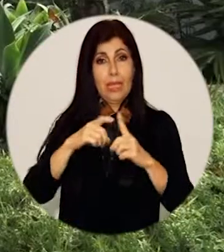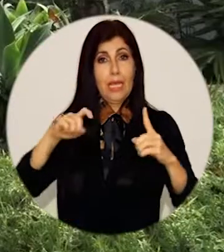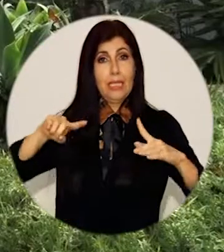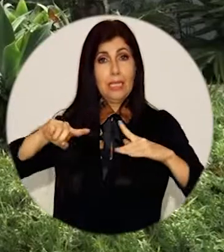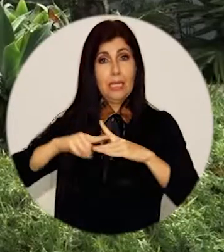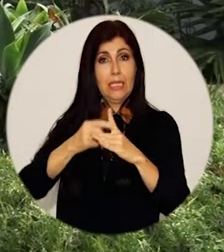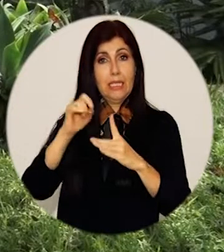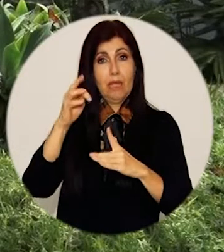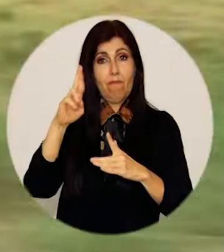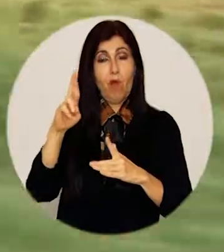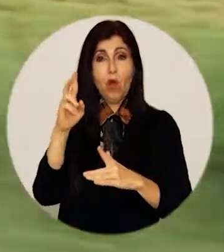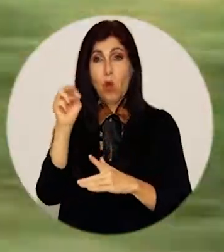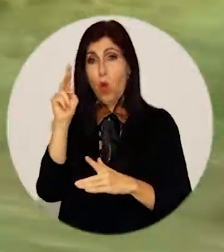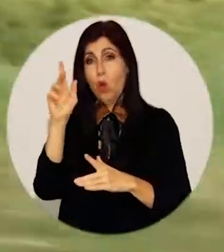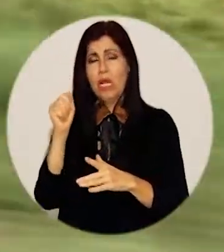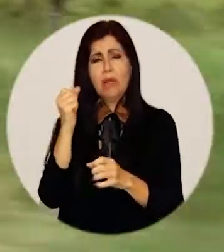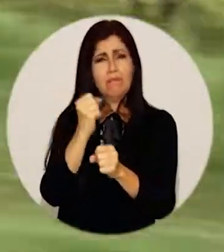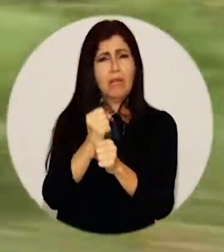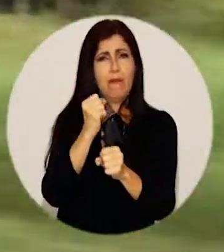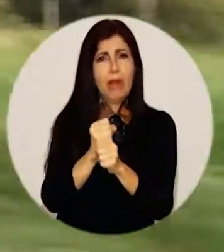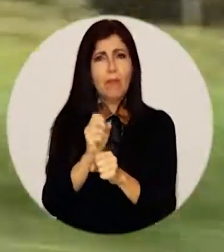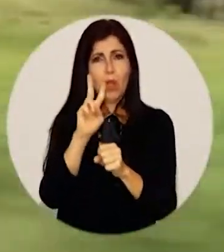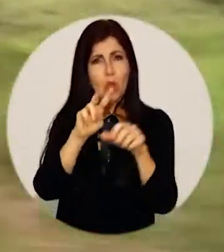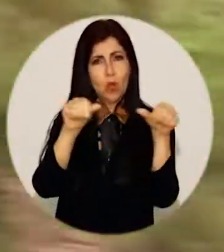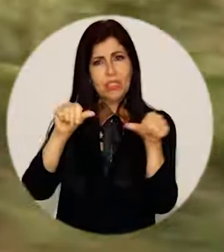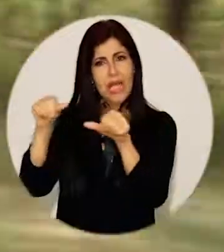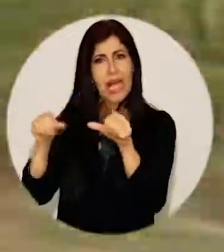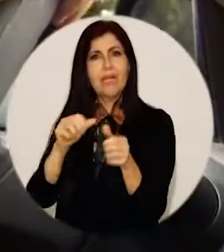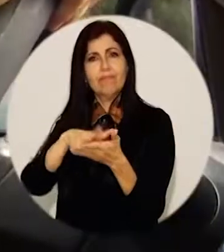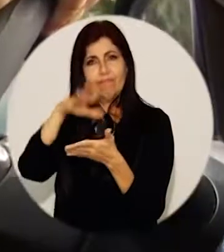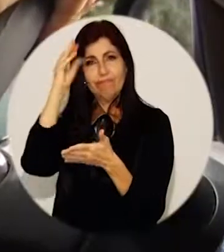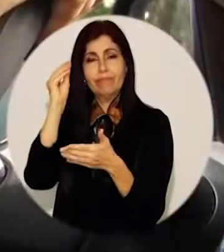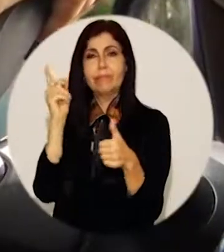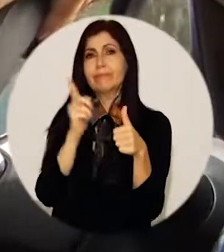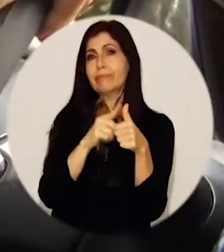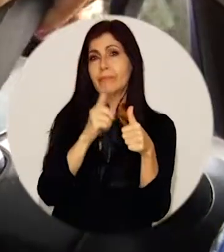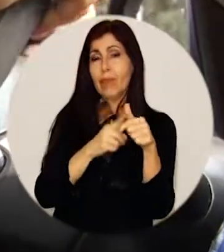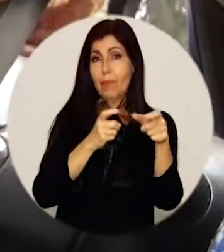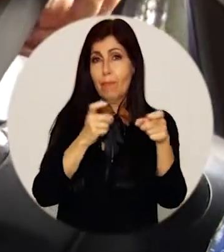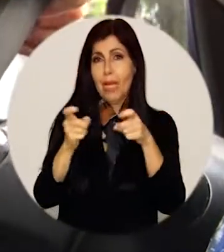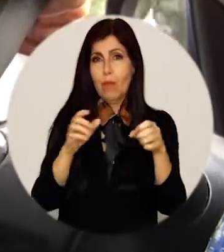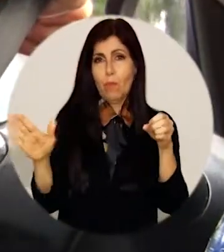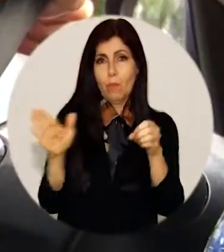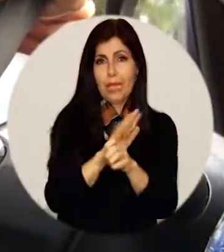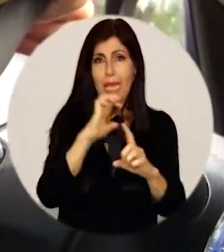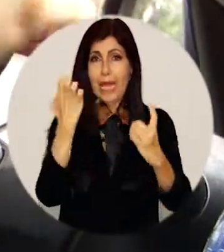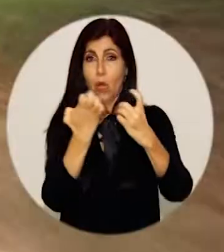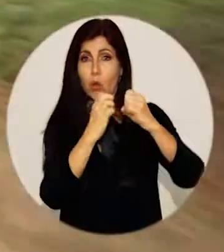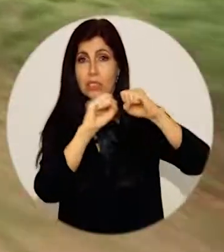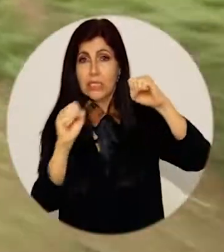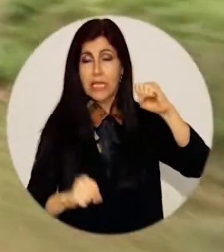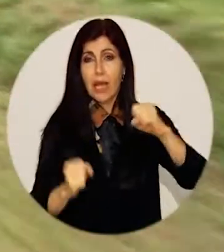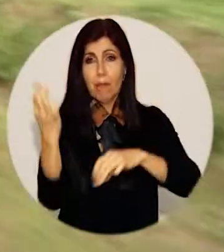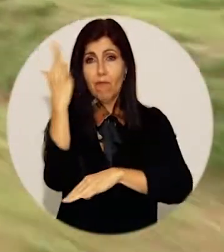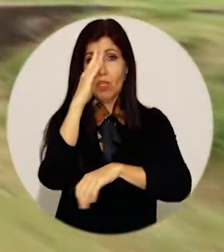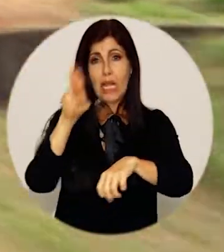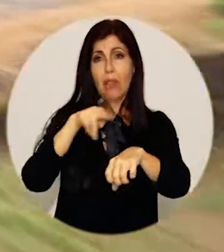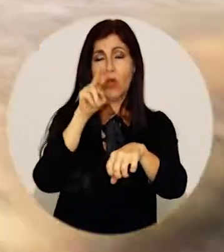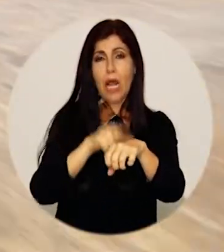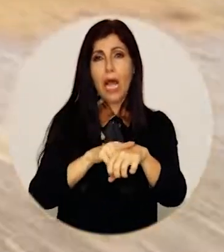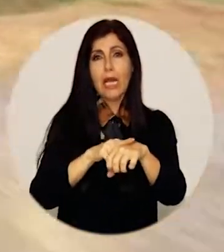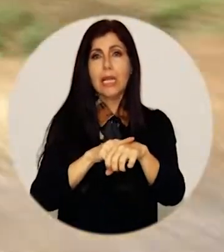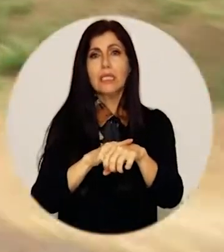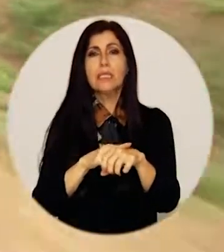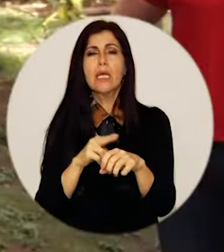Desde el INICEFOR UNA, trabajamos en 2 áreas cognitivas: el manejo integral de ecosistemas forestales